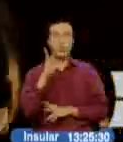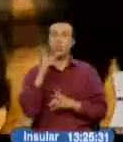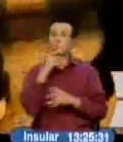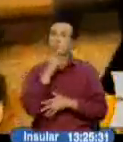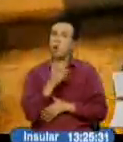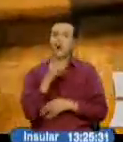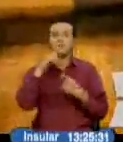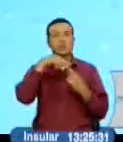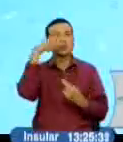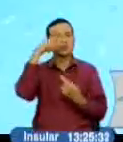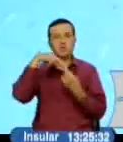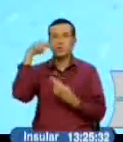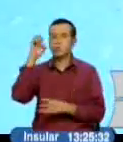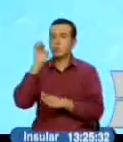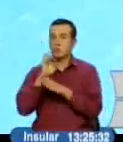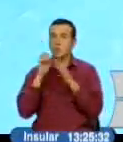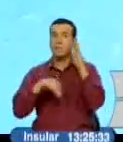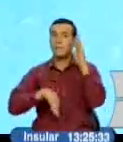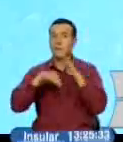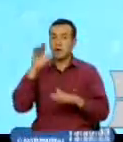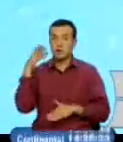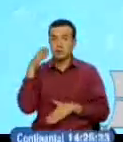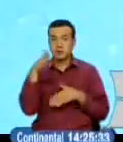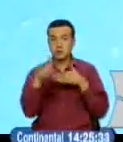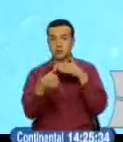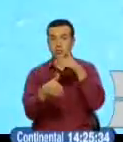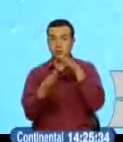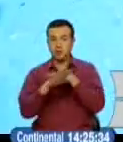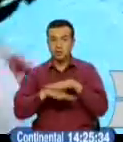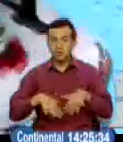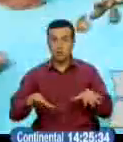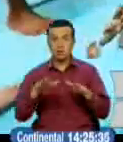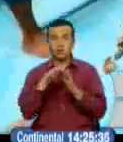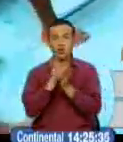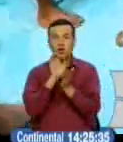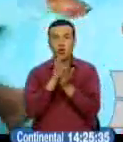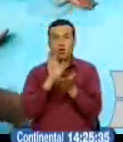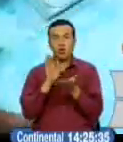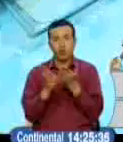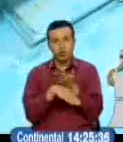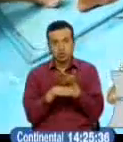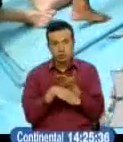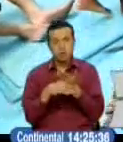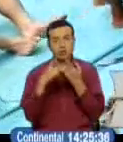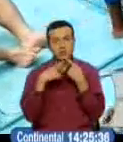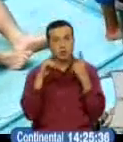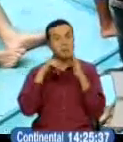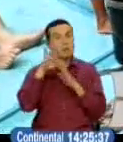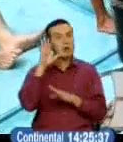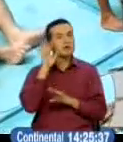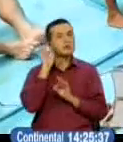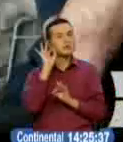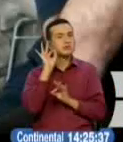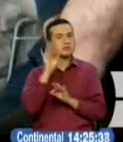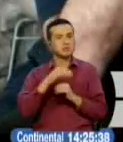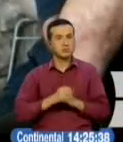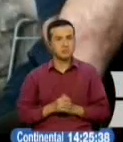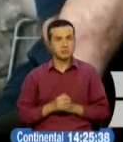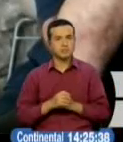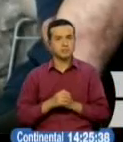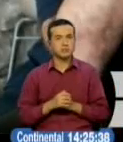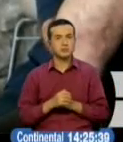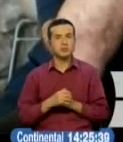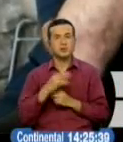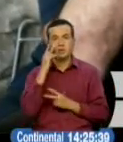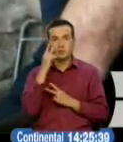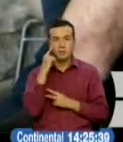diferentes regiones del país, especialmente la pesca y cocina en Chanduy, donde asaron ostras. Aseguran, fue su mejor experiencia. Tanto que